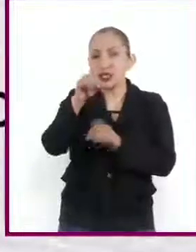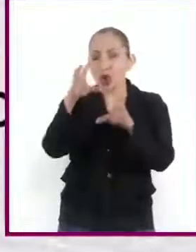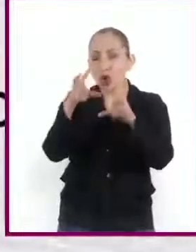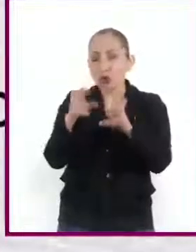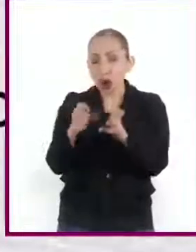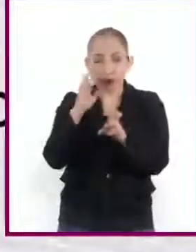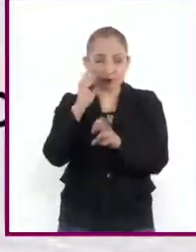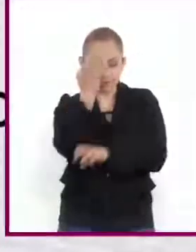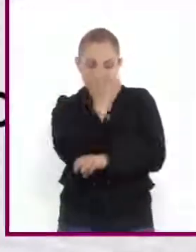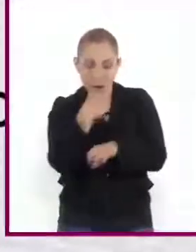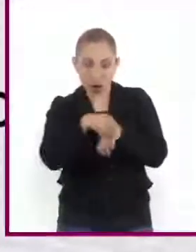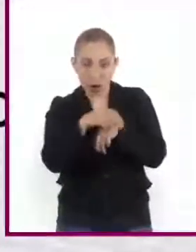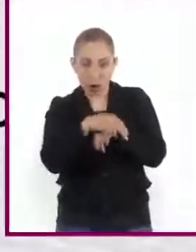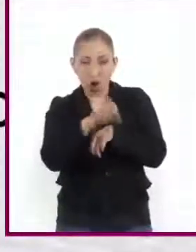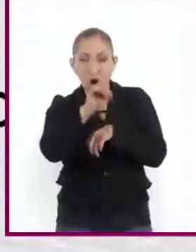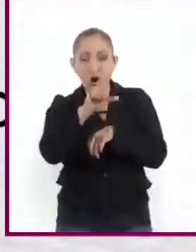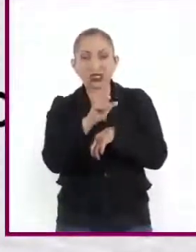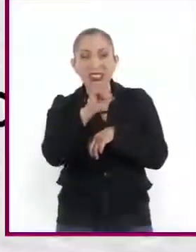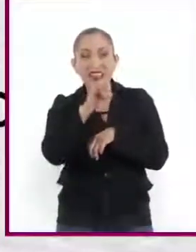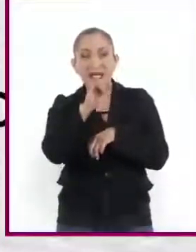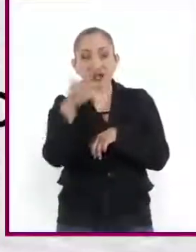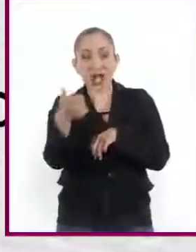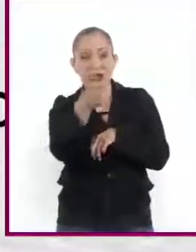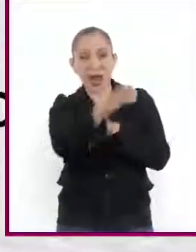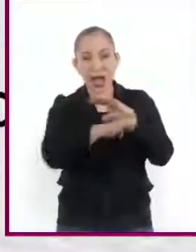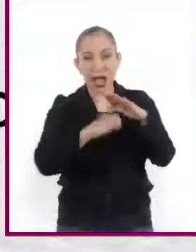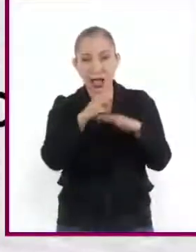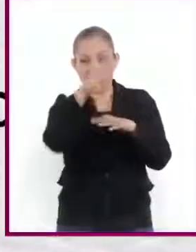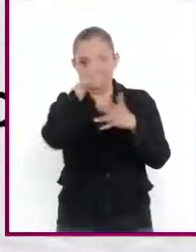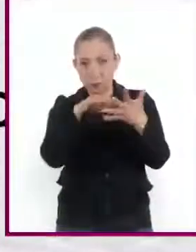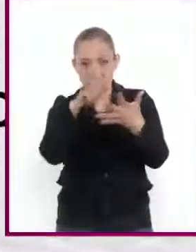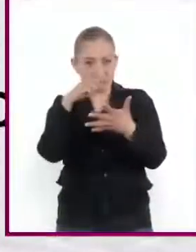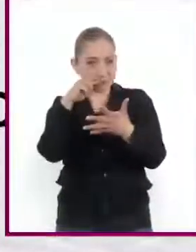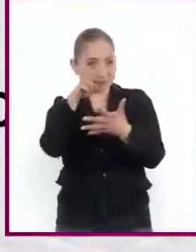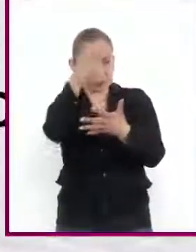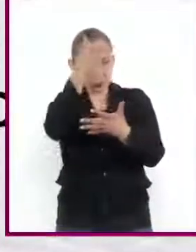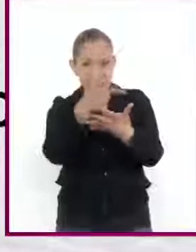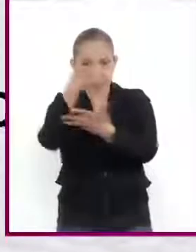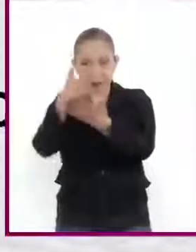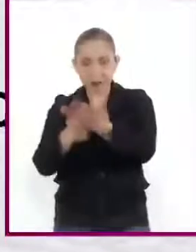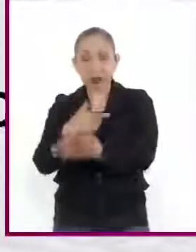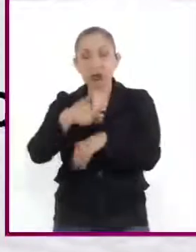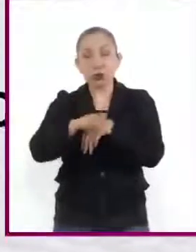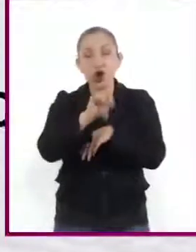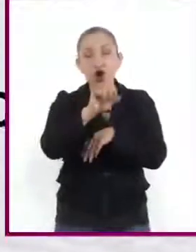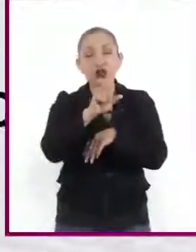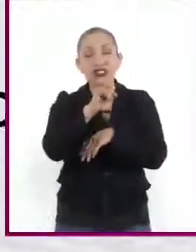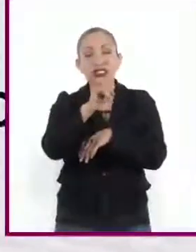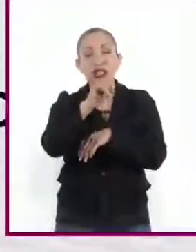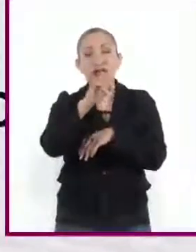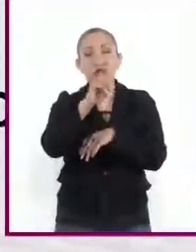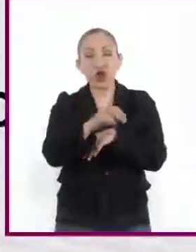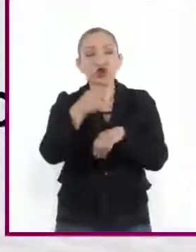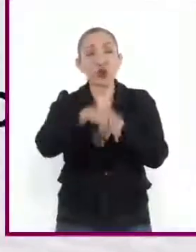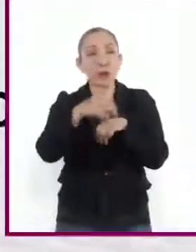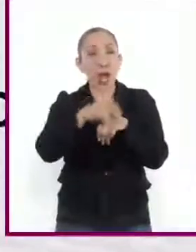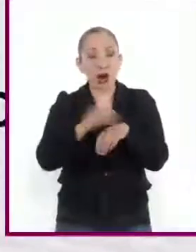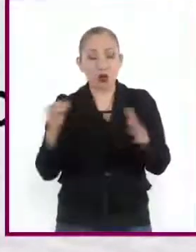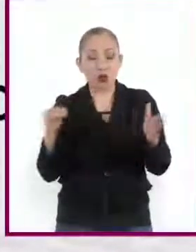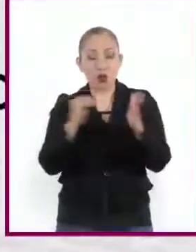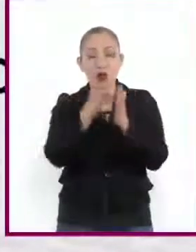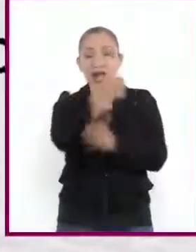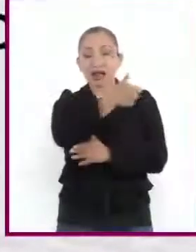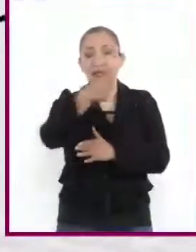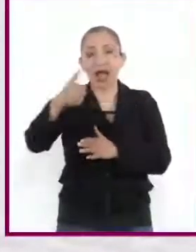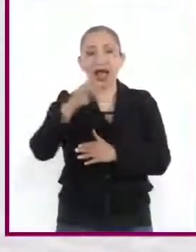se consultan los números de oxidación de cada elemento. El número de oxidación es un número entero que se le asigna a